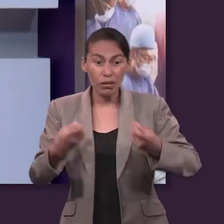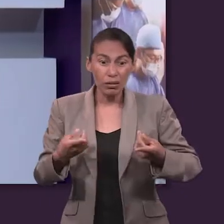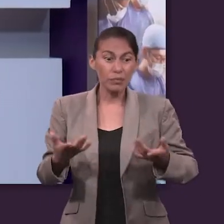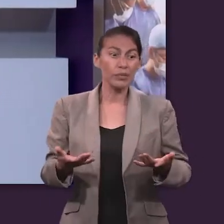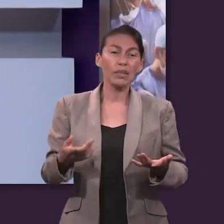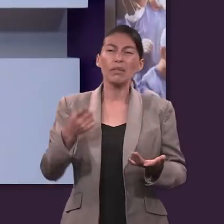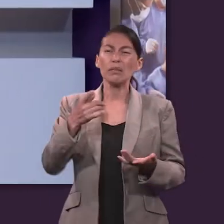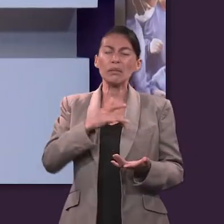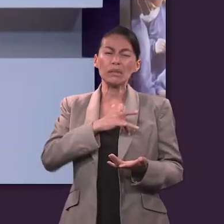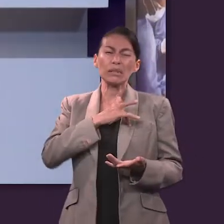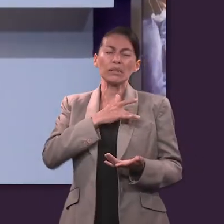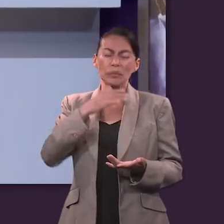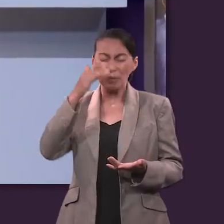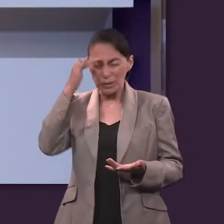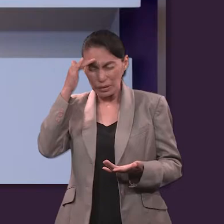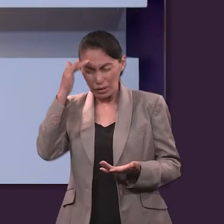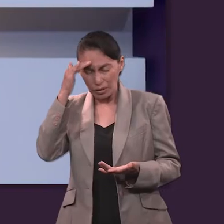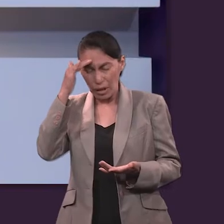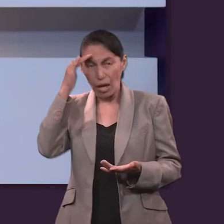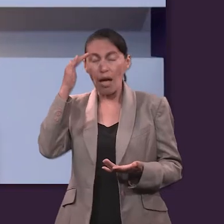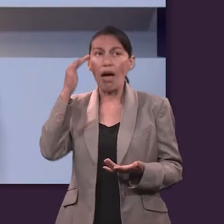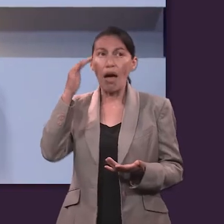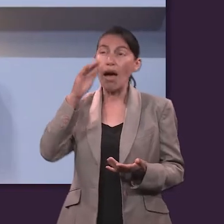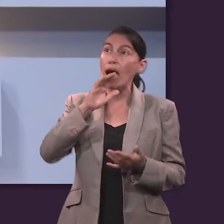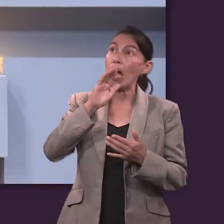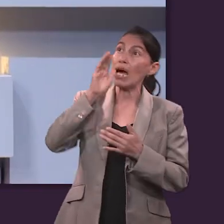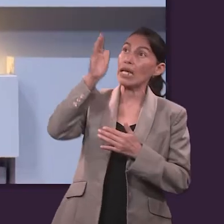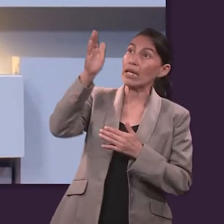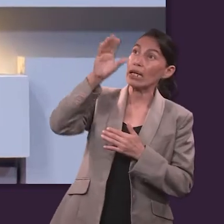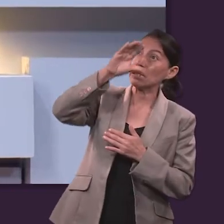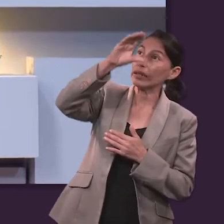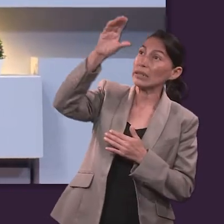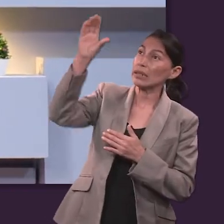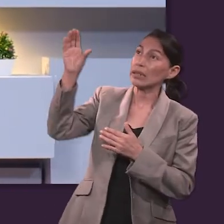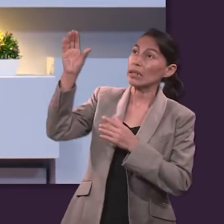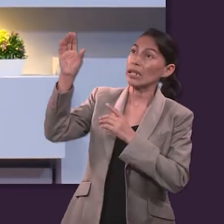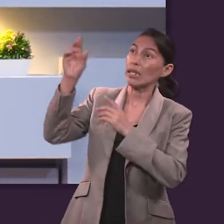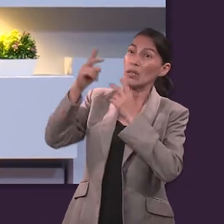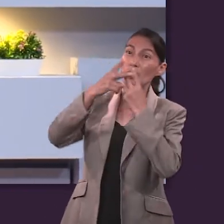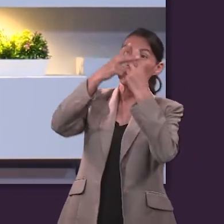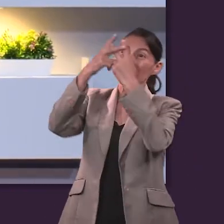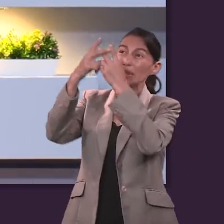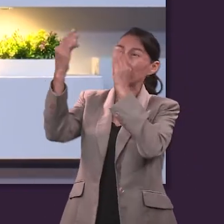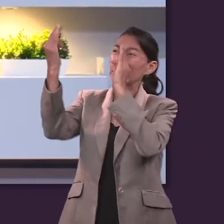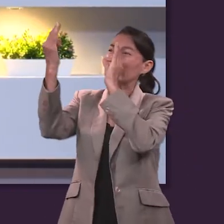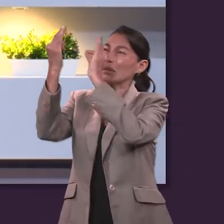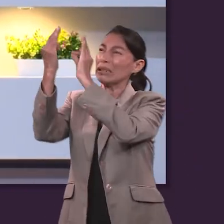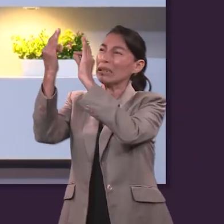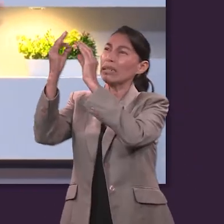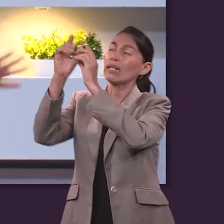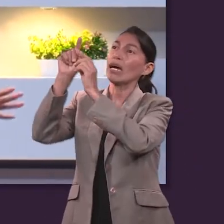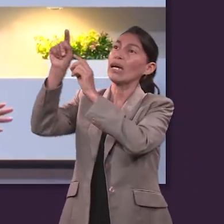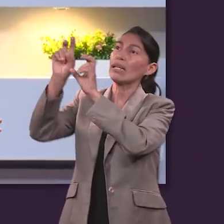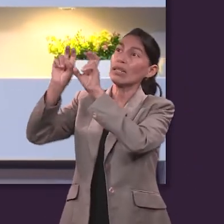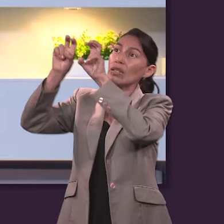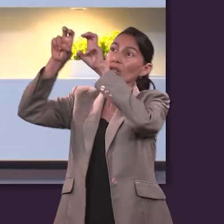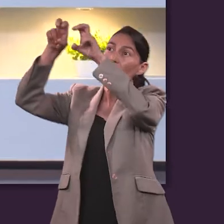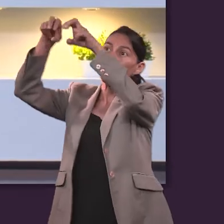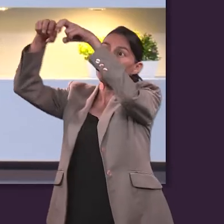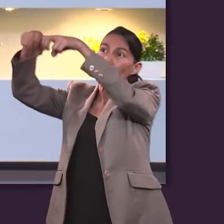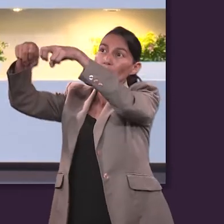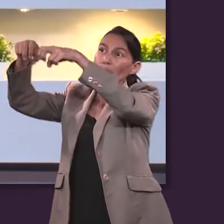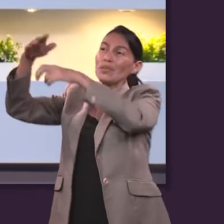a las naciones. Tú que decías en tu corazón, subiré al cielo, en lo alto, junto a las estrellas de